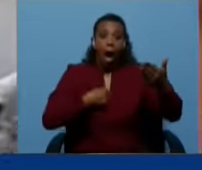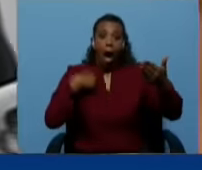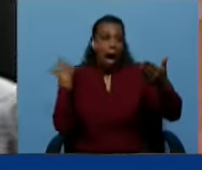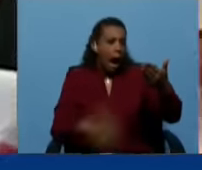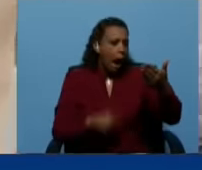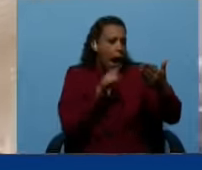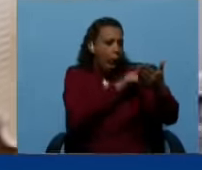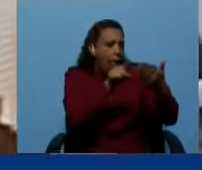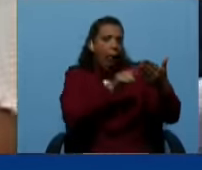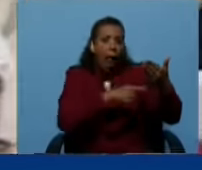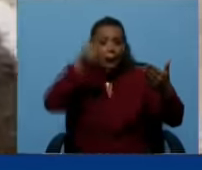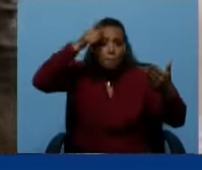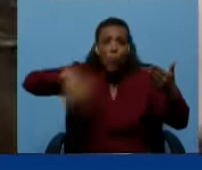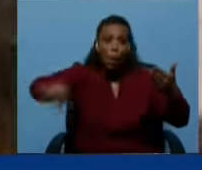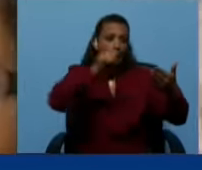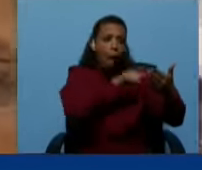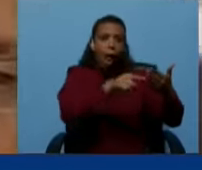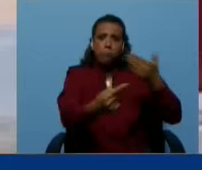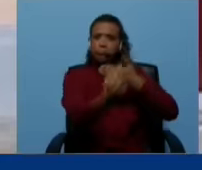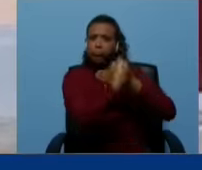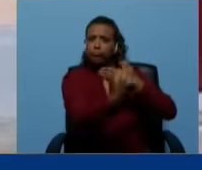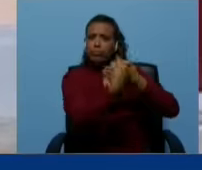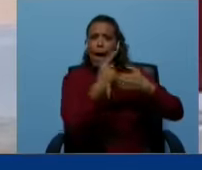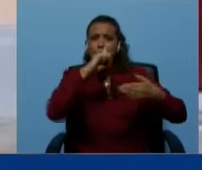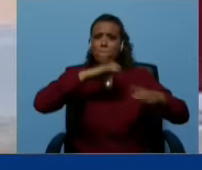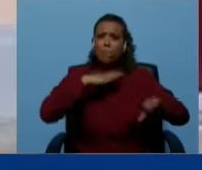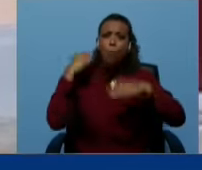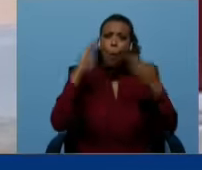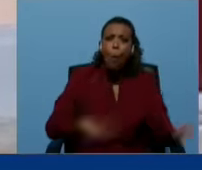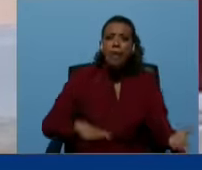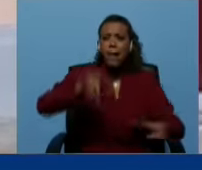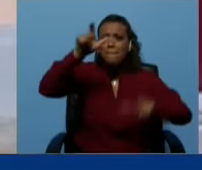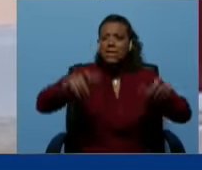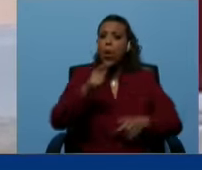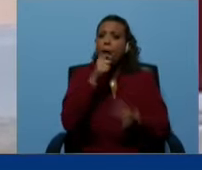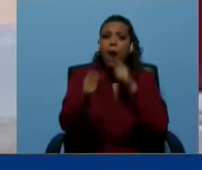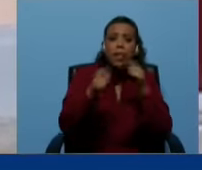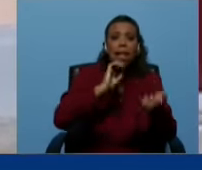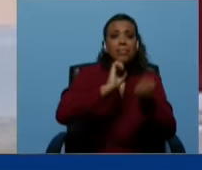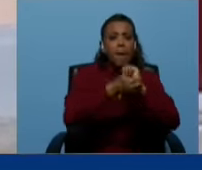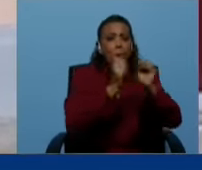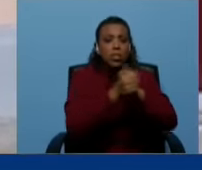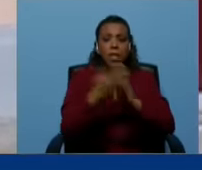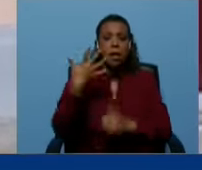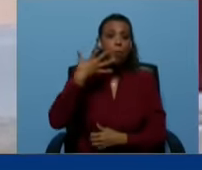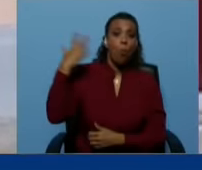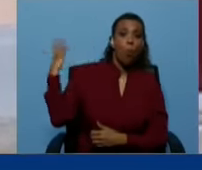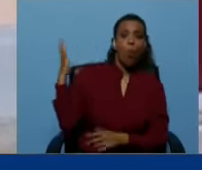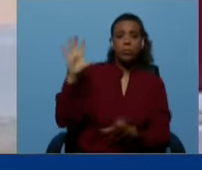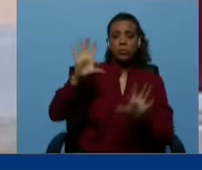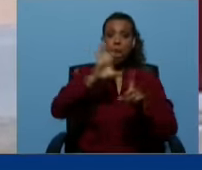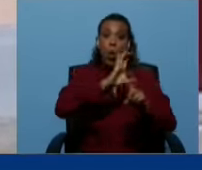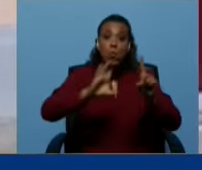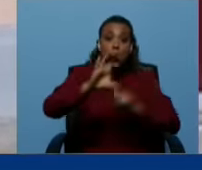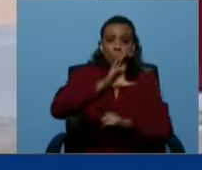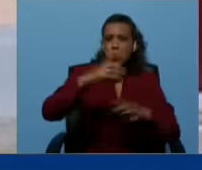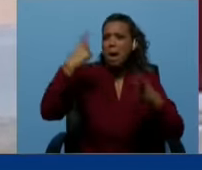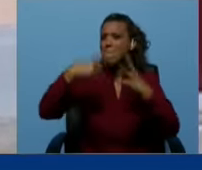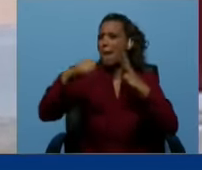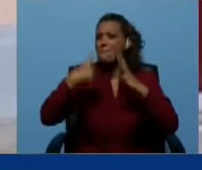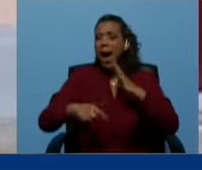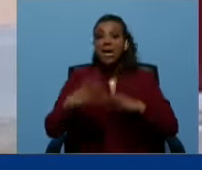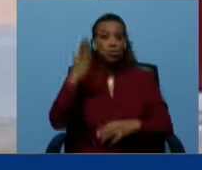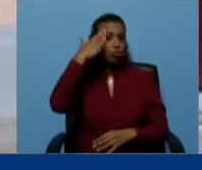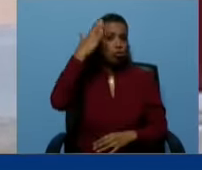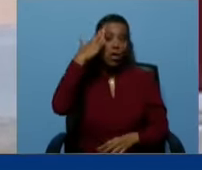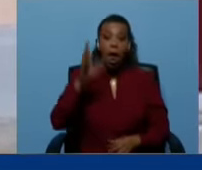popular, amenazando de muerte a periodistas, deportistas, artistas, que el que no